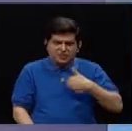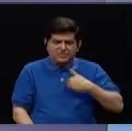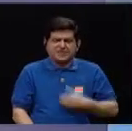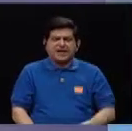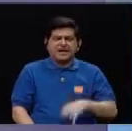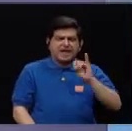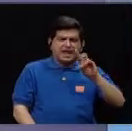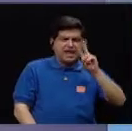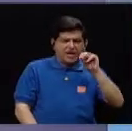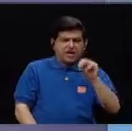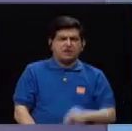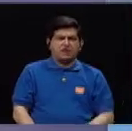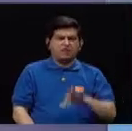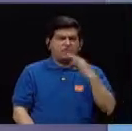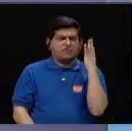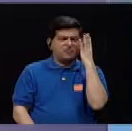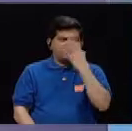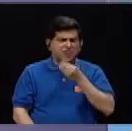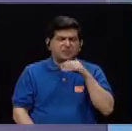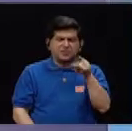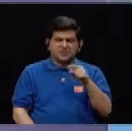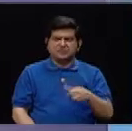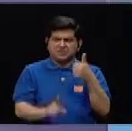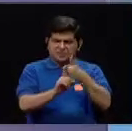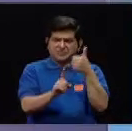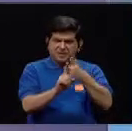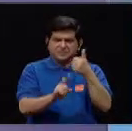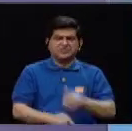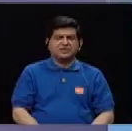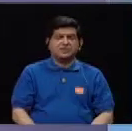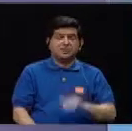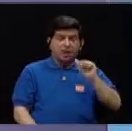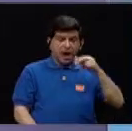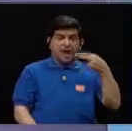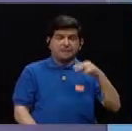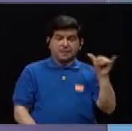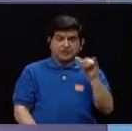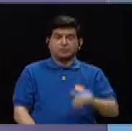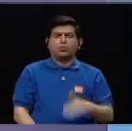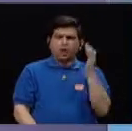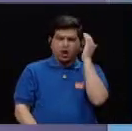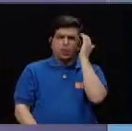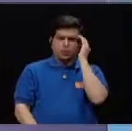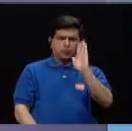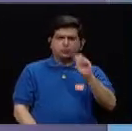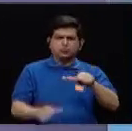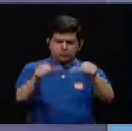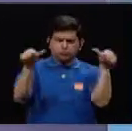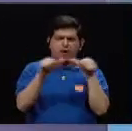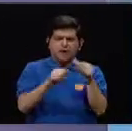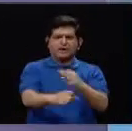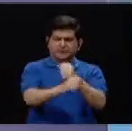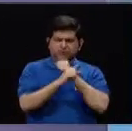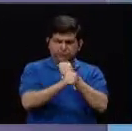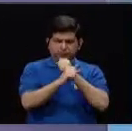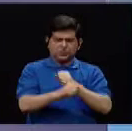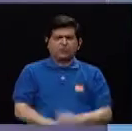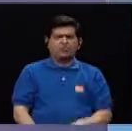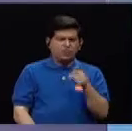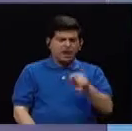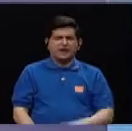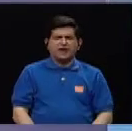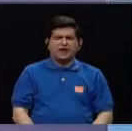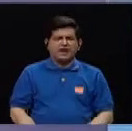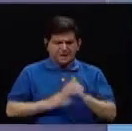tiene Ingo y claro. ese modo tan lindo de ser. Andrés también, muy conocedor de lo suyo, muy seguro de lo suyo, él te